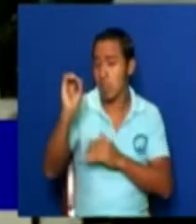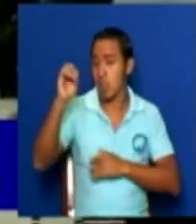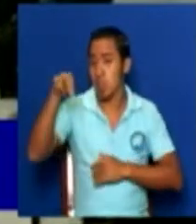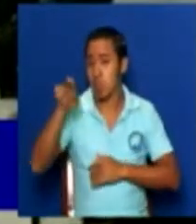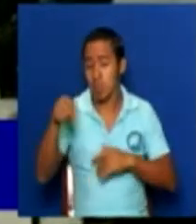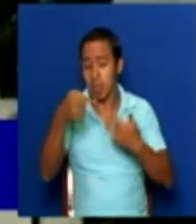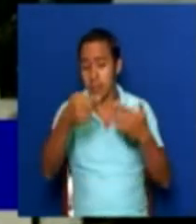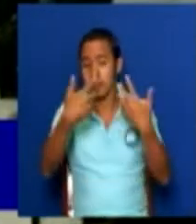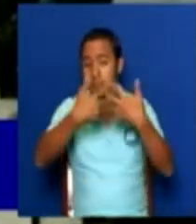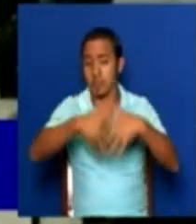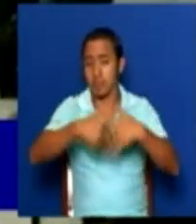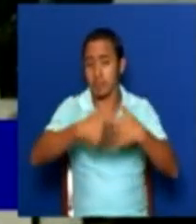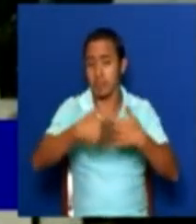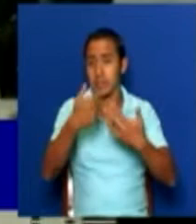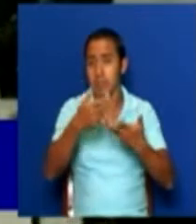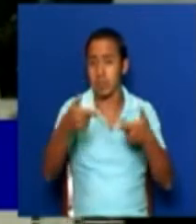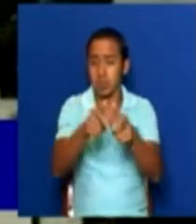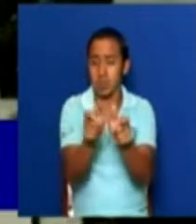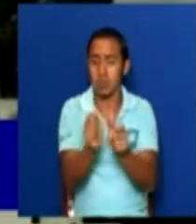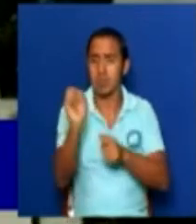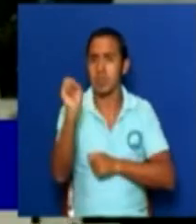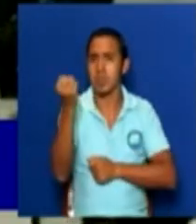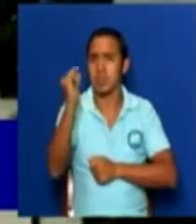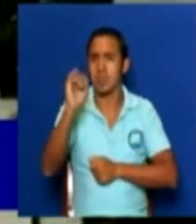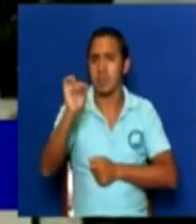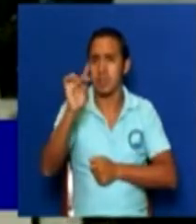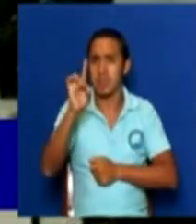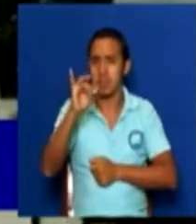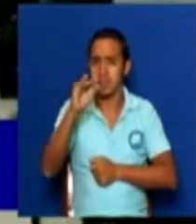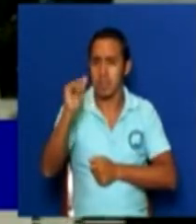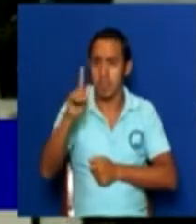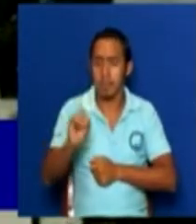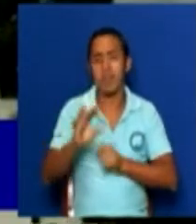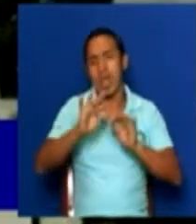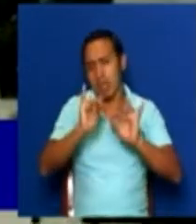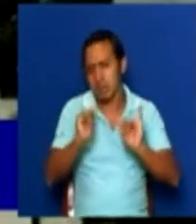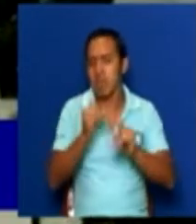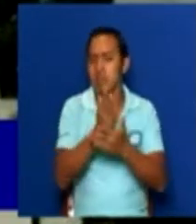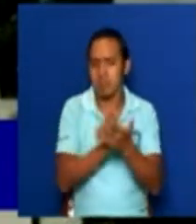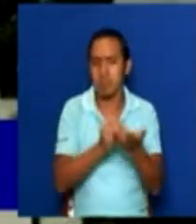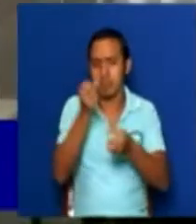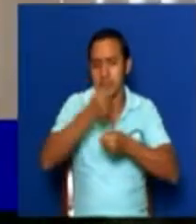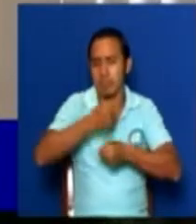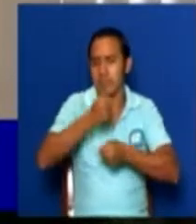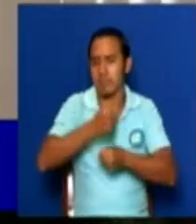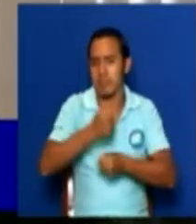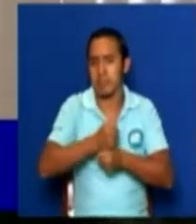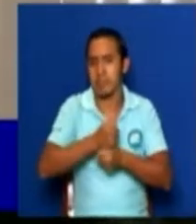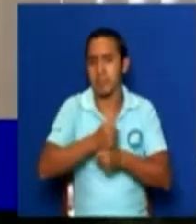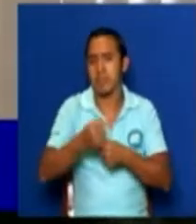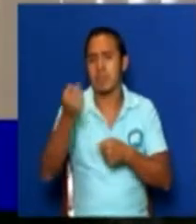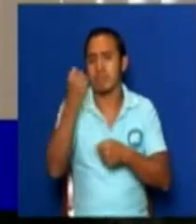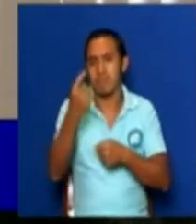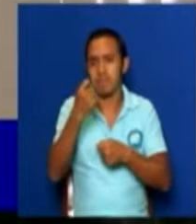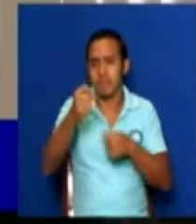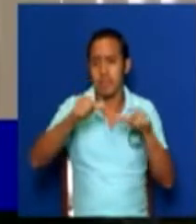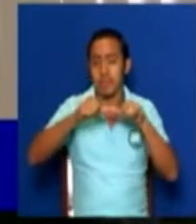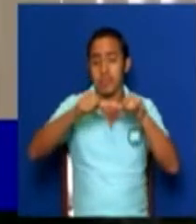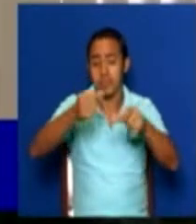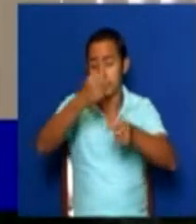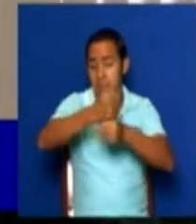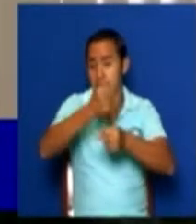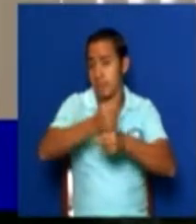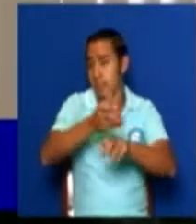sector empresarial y sindical, y en algunos de ellos pues ya nosotros estamos trabajando. Obviamente hace falta seguir trabajando,